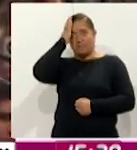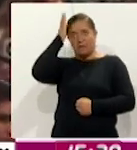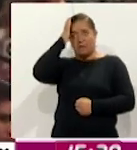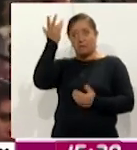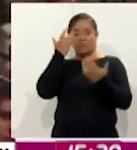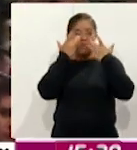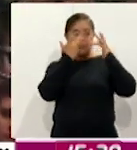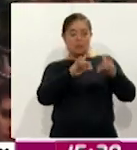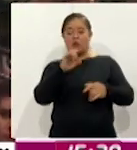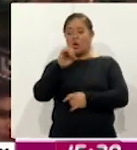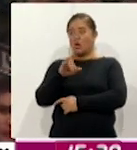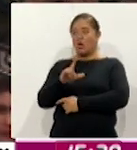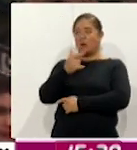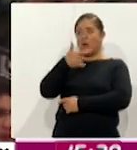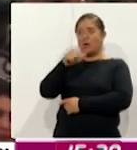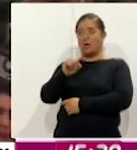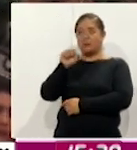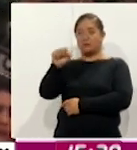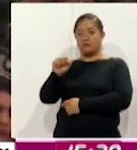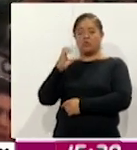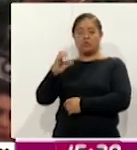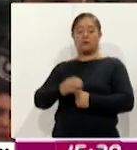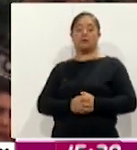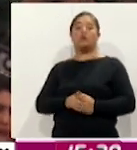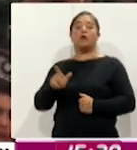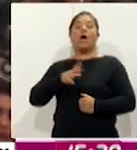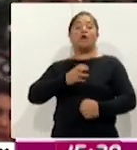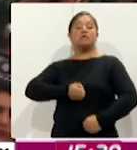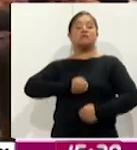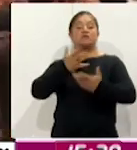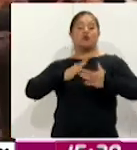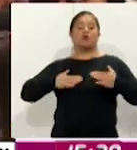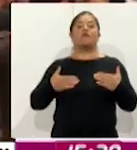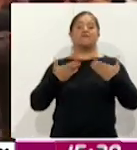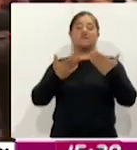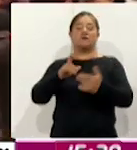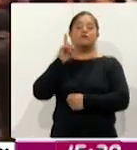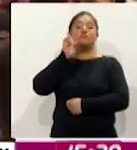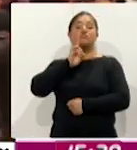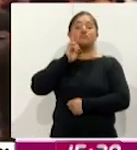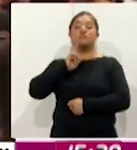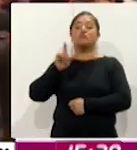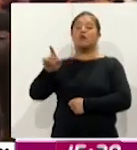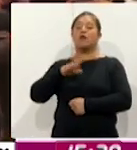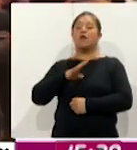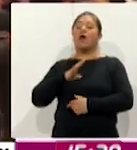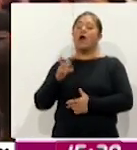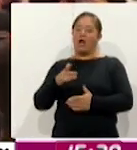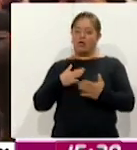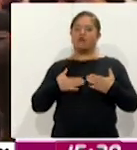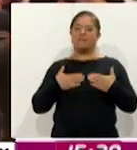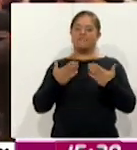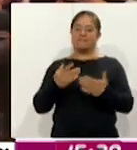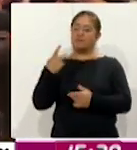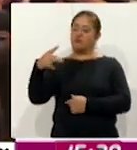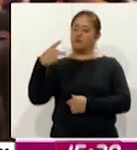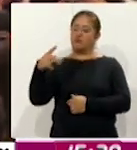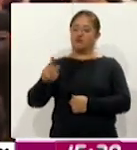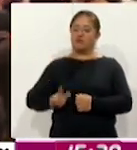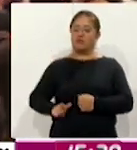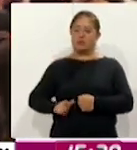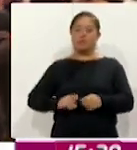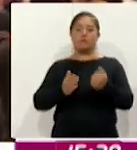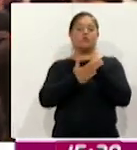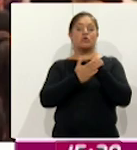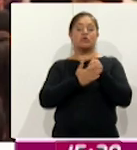retiro, Olga Sánchez Cordero, como un símbolo de la confianza que las mexicanas depositan en ella y en su próximo gobierno. Por su parte,